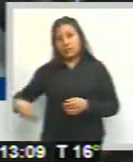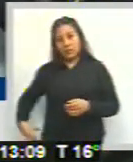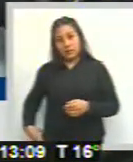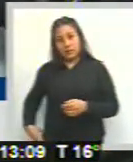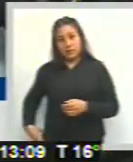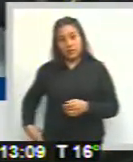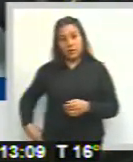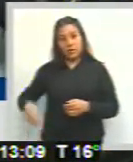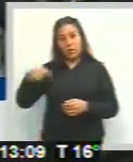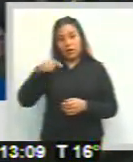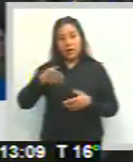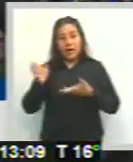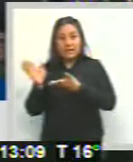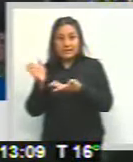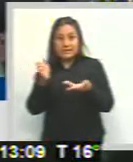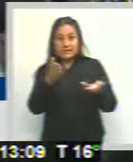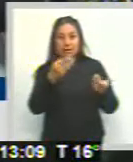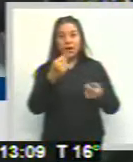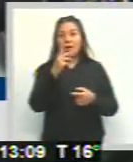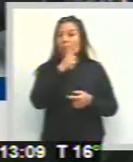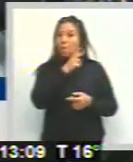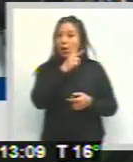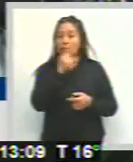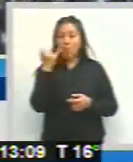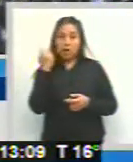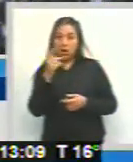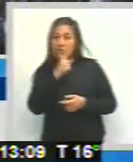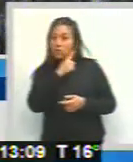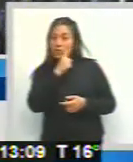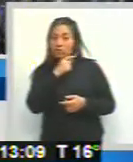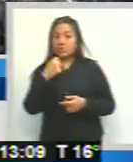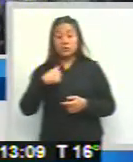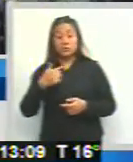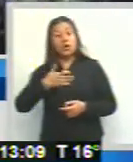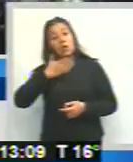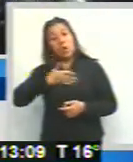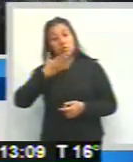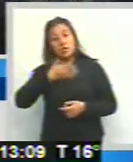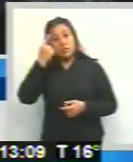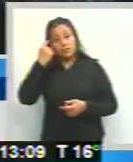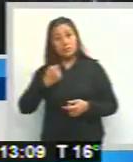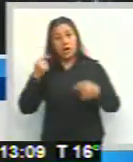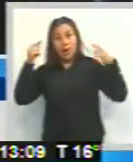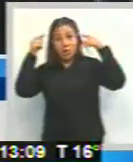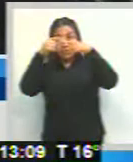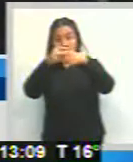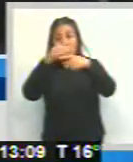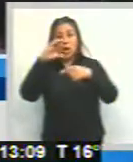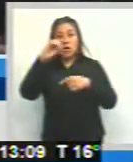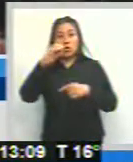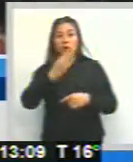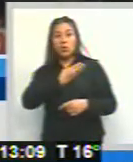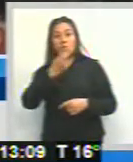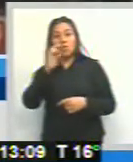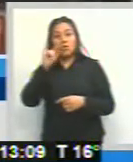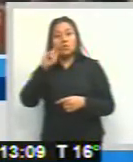de verduras y de frutas de estación, así que contento porque la misión mía es promocionar al mercado Cofrutos. Ellos le van a enseñar a la gente a